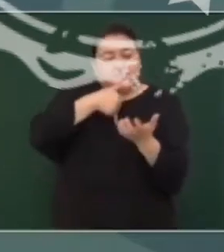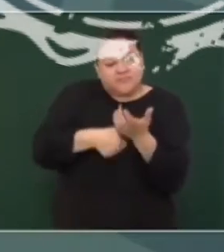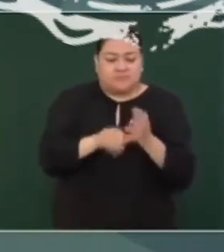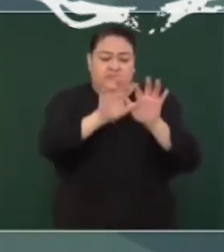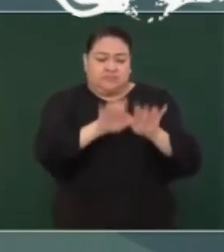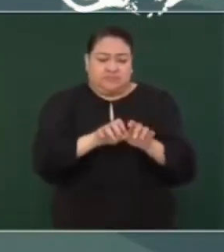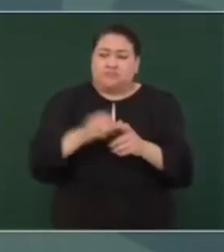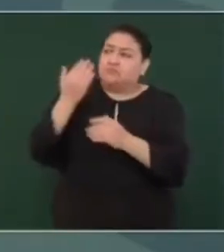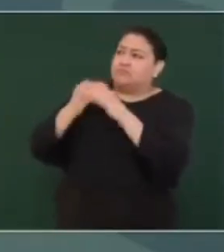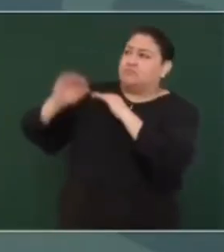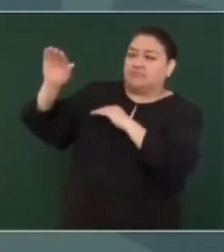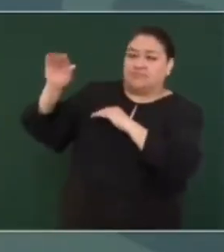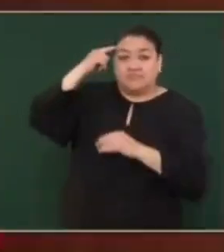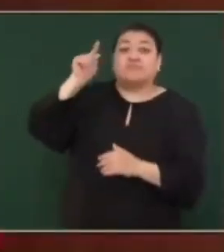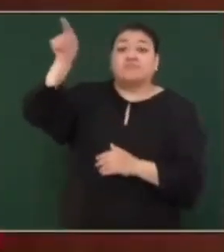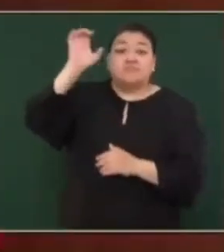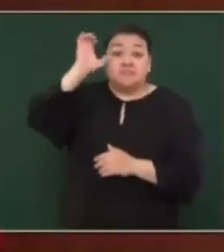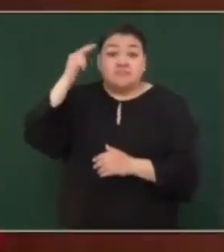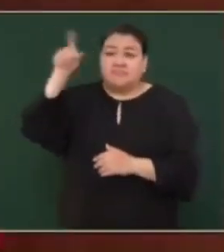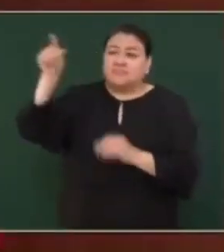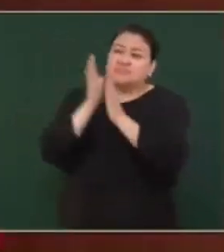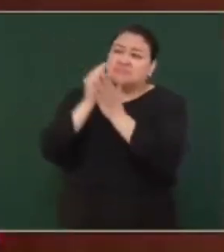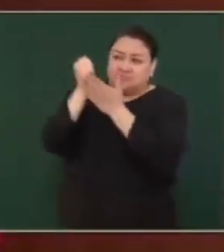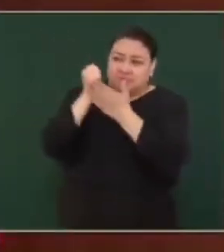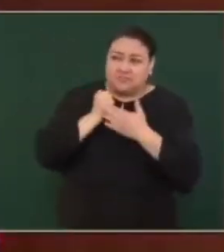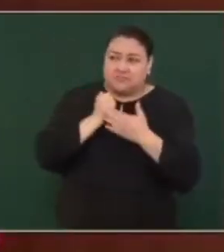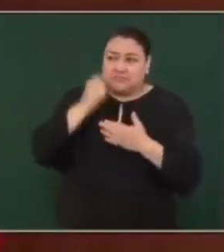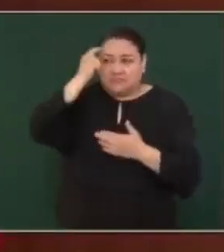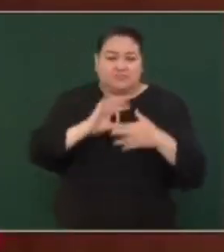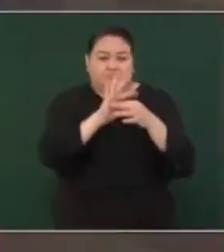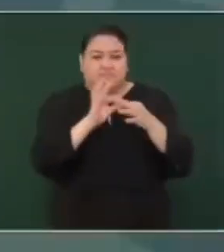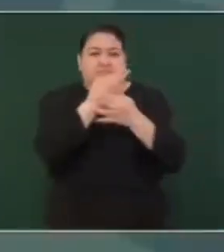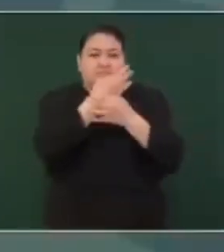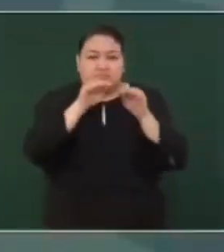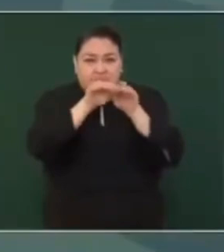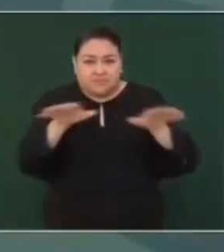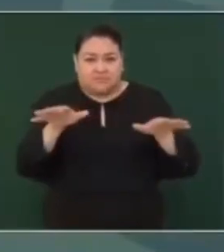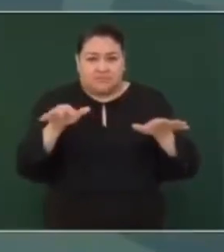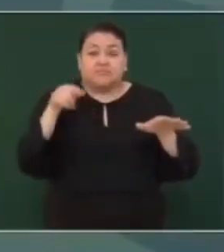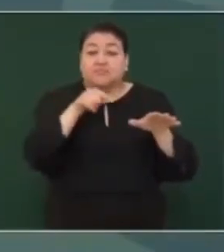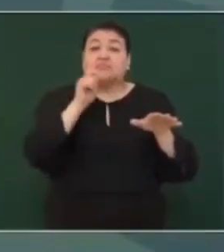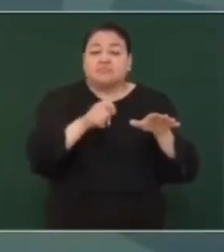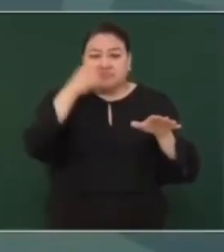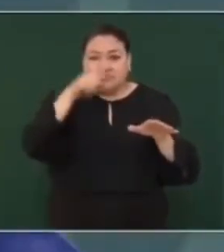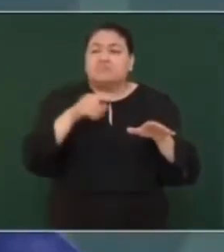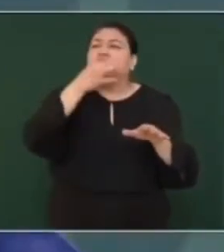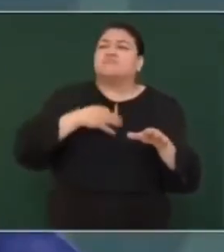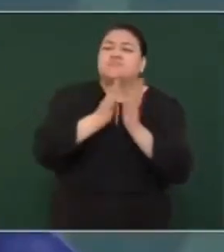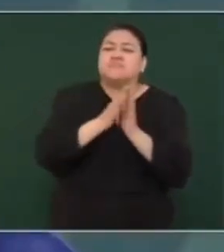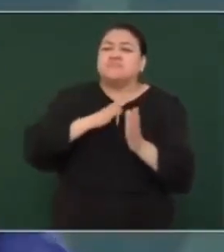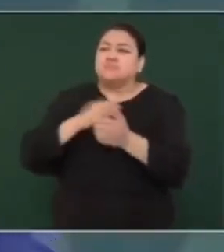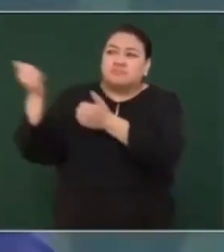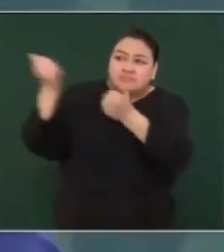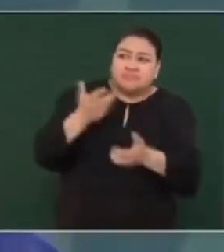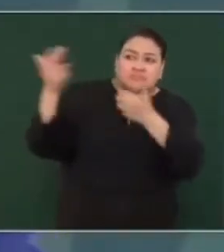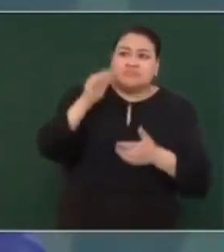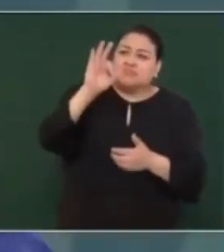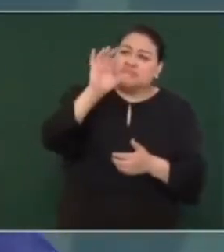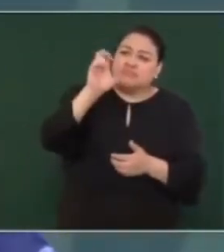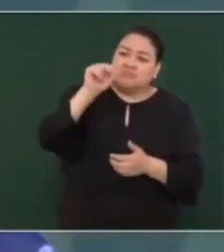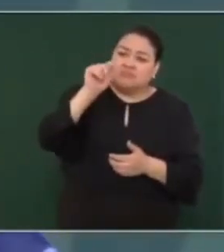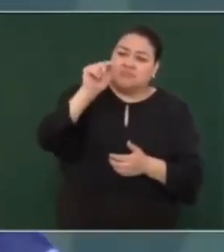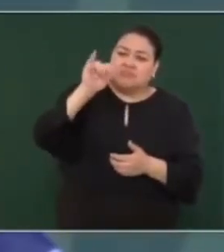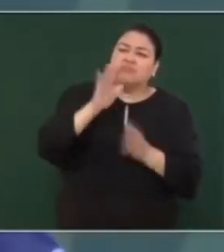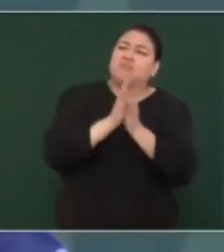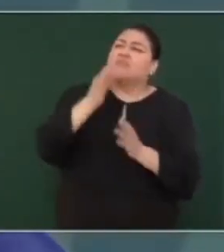una carta para que nos ayudaran, pues informándonos de cargamentos de fentanilo que salen de